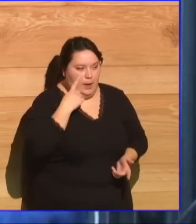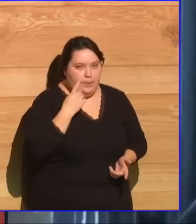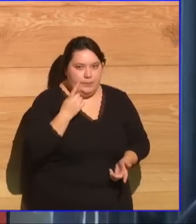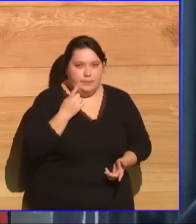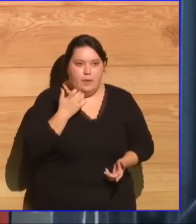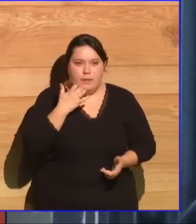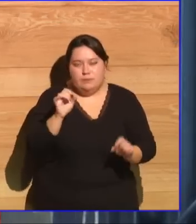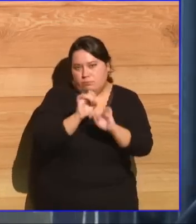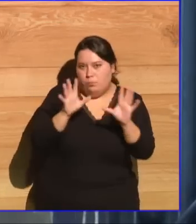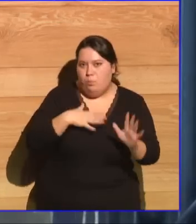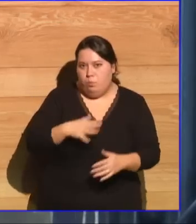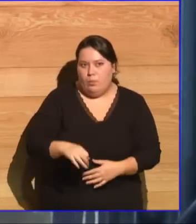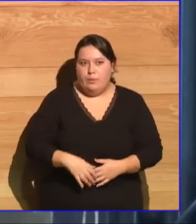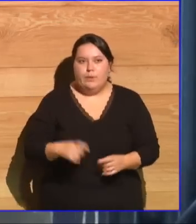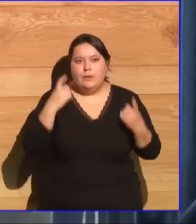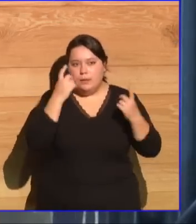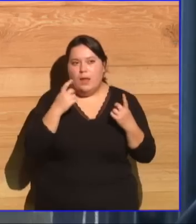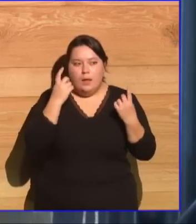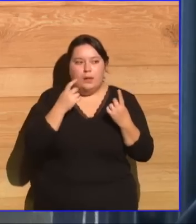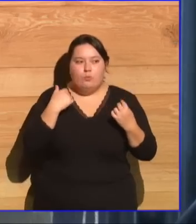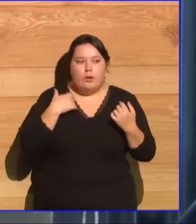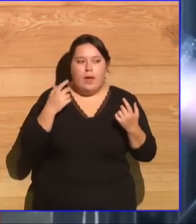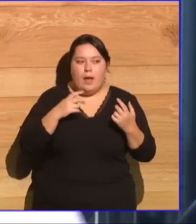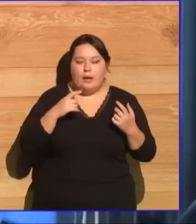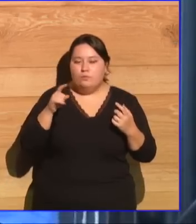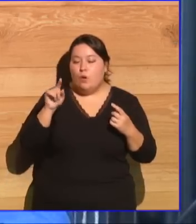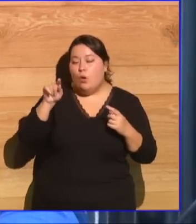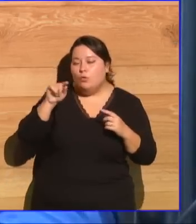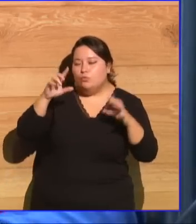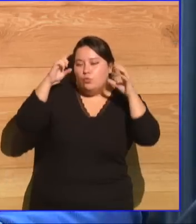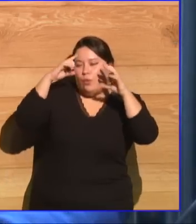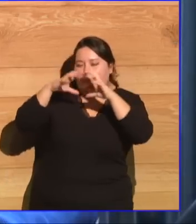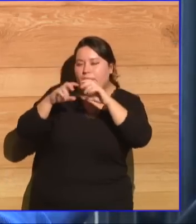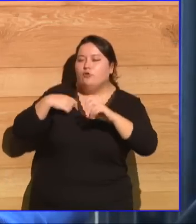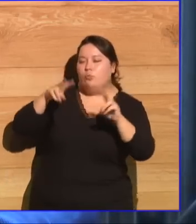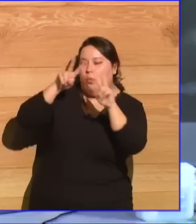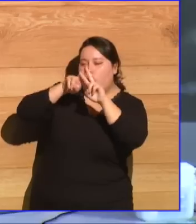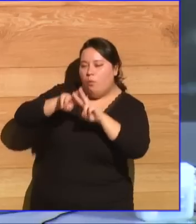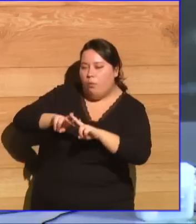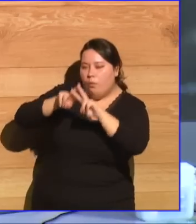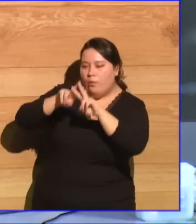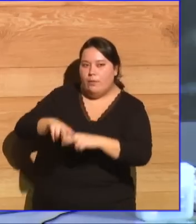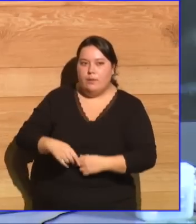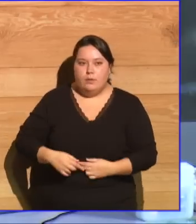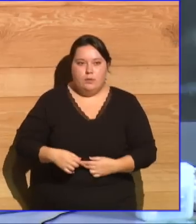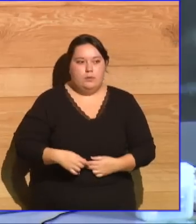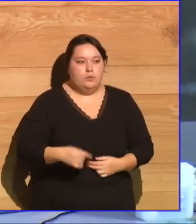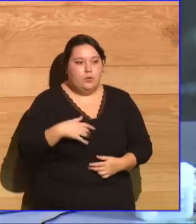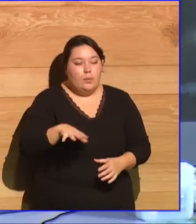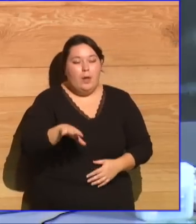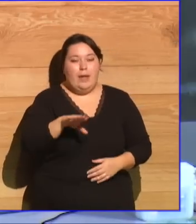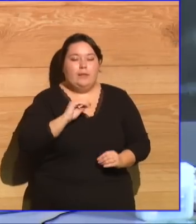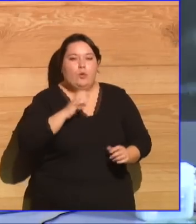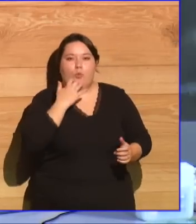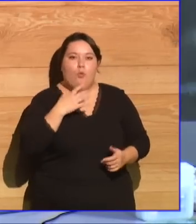esto es lo... Voy a investigar en tu cabeza, Rodrigo. A ver si esto es lo que querías decir. Que nadie debería interpretar esto como una crítica. Esta es una de